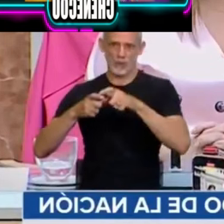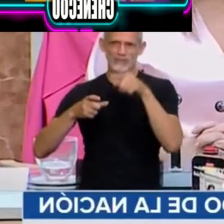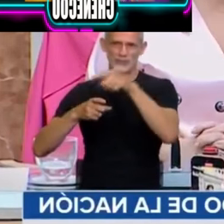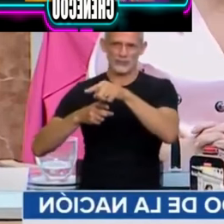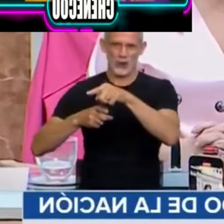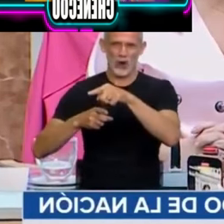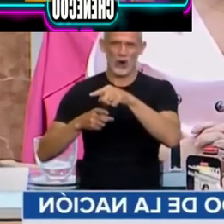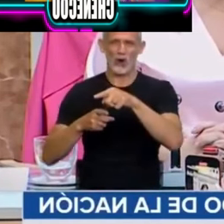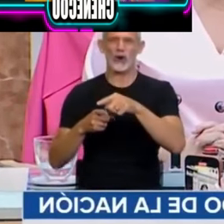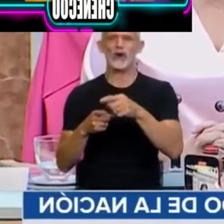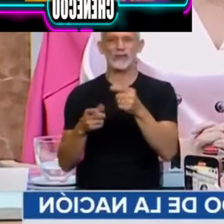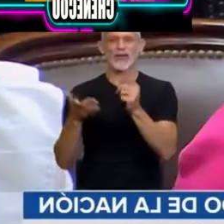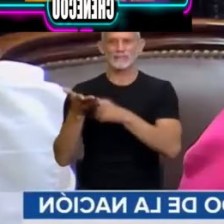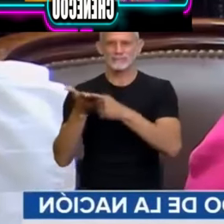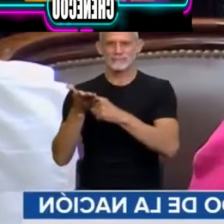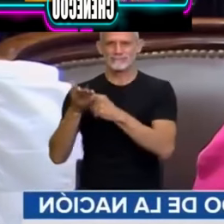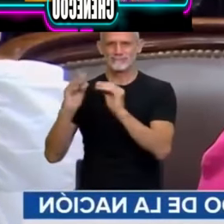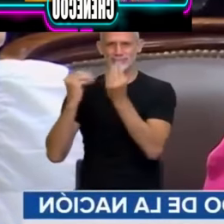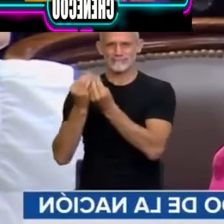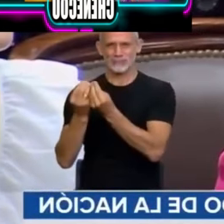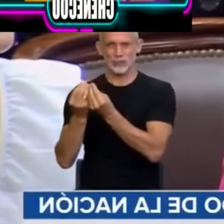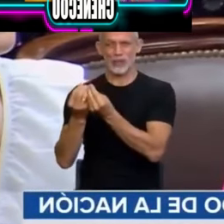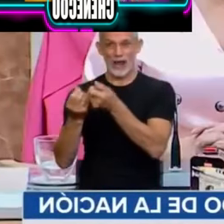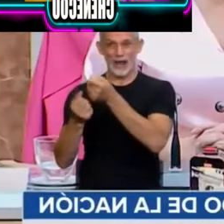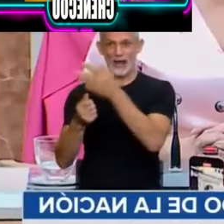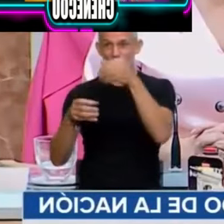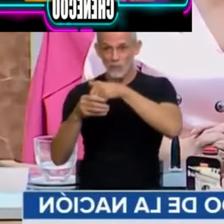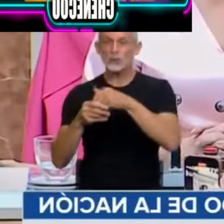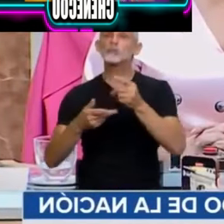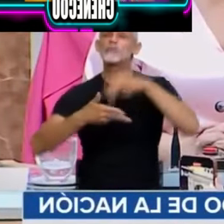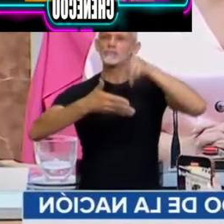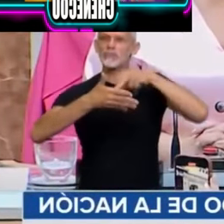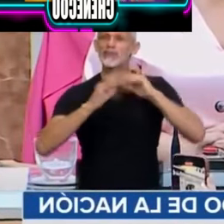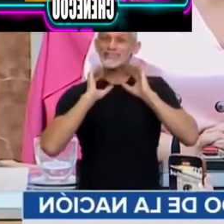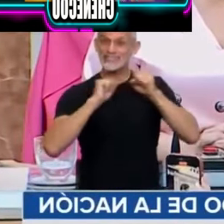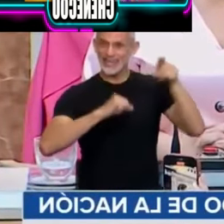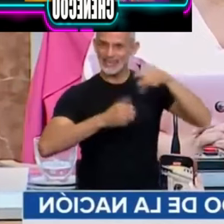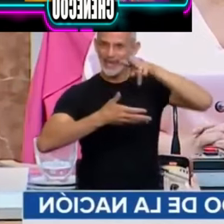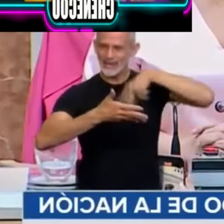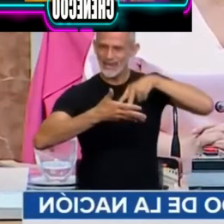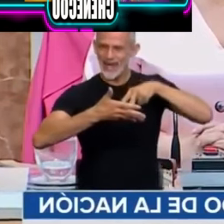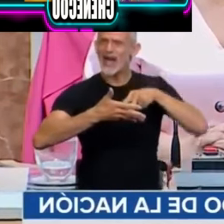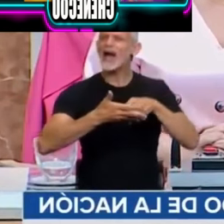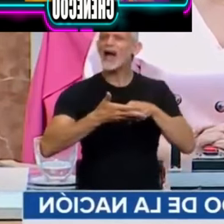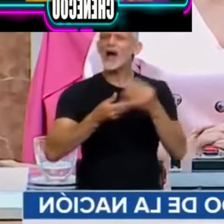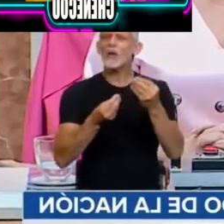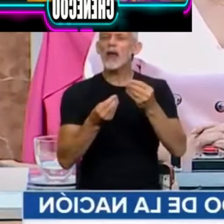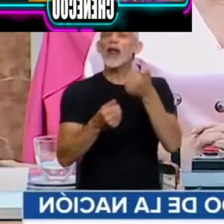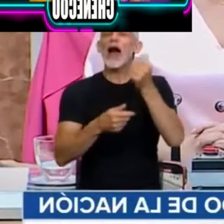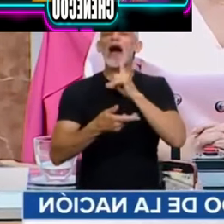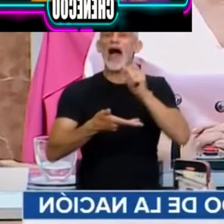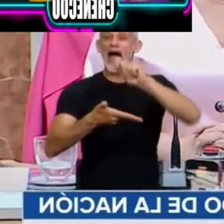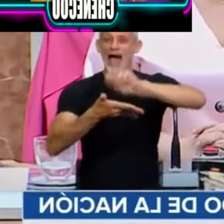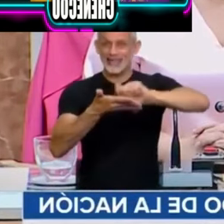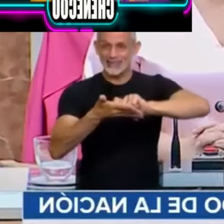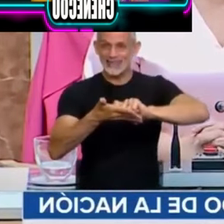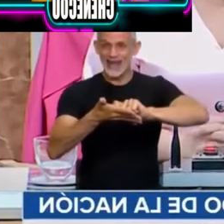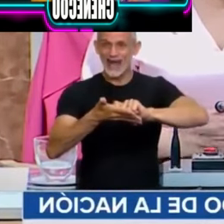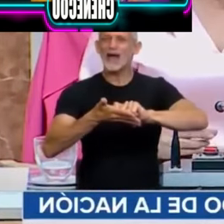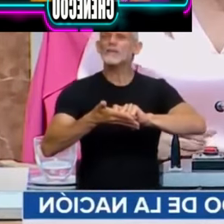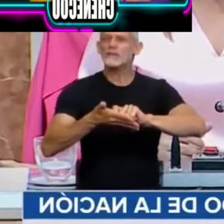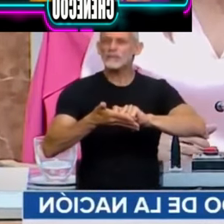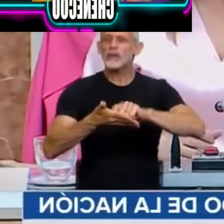de la comisión escrutadora, se va a dar lectura por secretaría a el acta, la